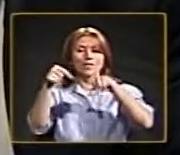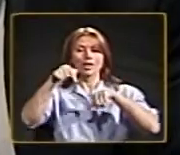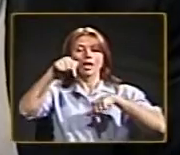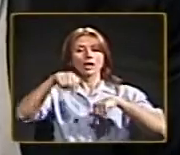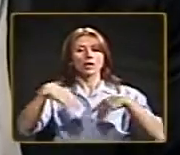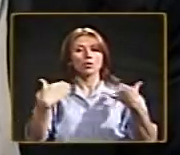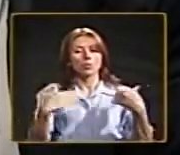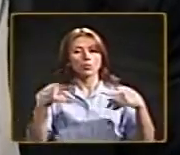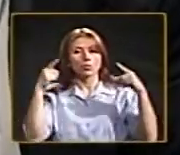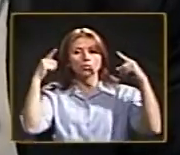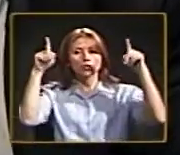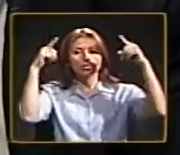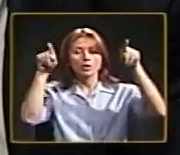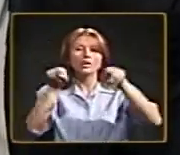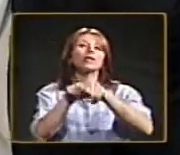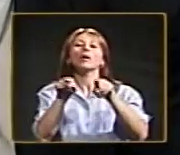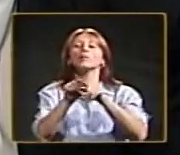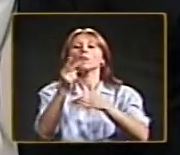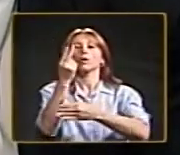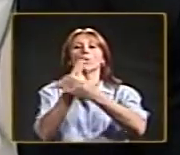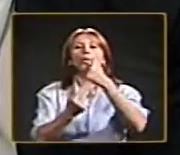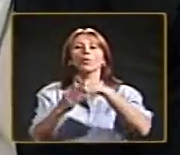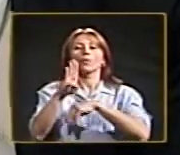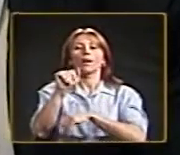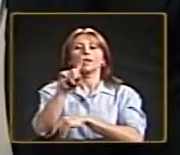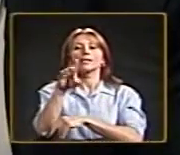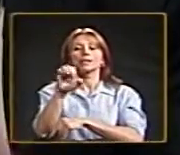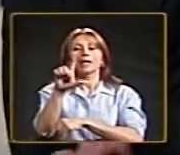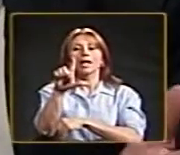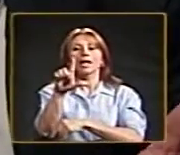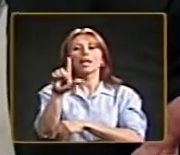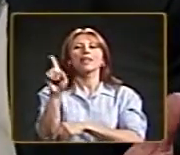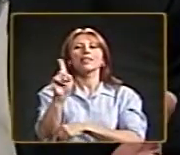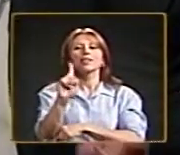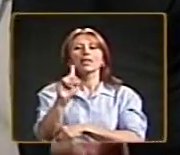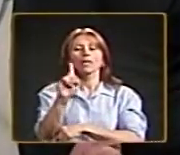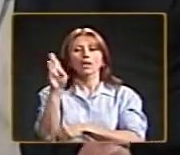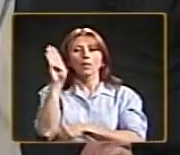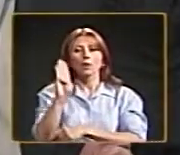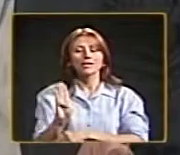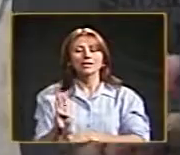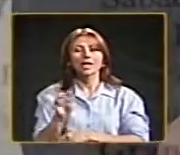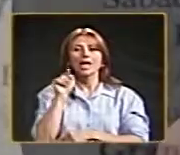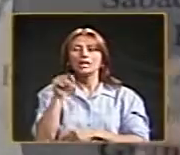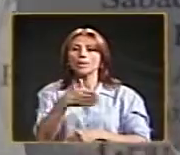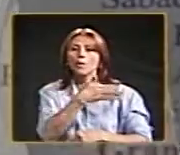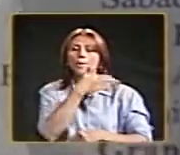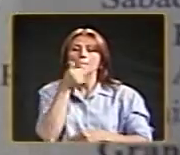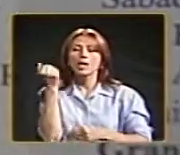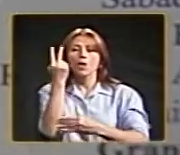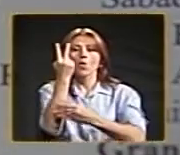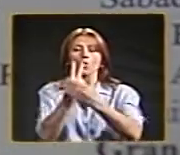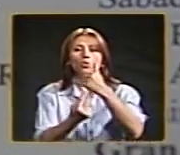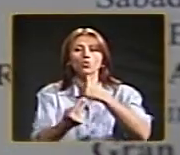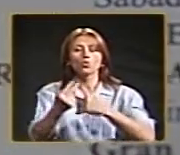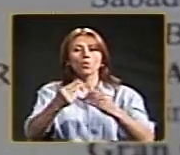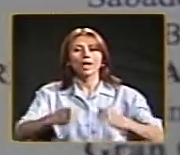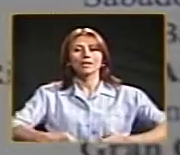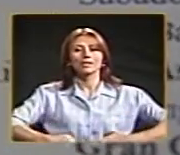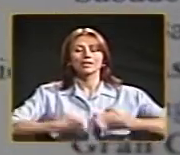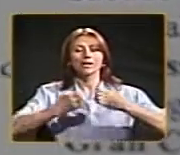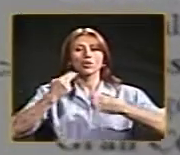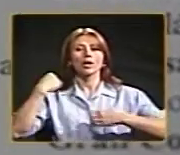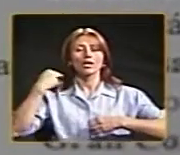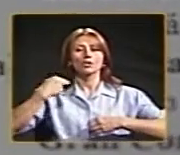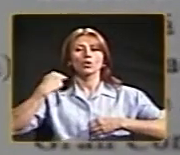de este calibre, ¿no? Ajá, claro. El dúo Assad también de Brasil, que son considerados el mejor dúo que ha existido en la historia de la guitarra.